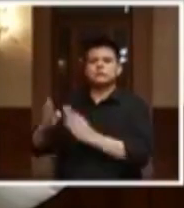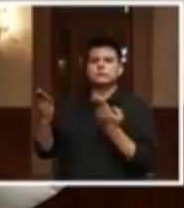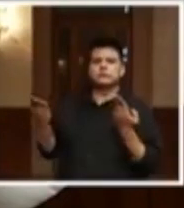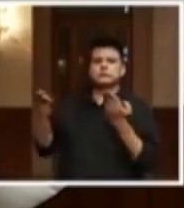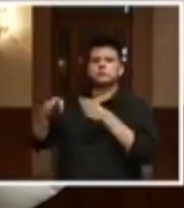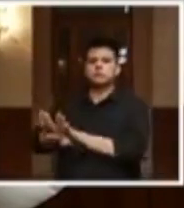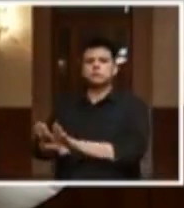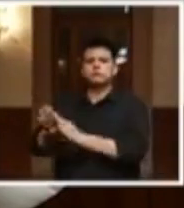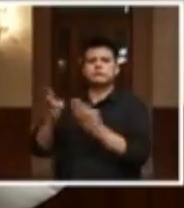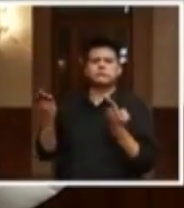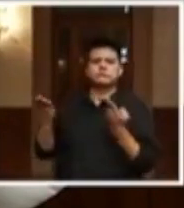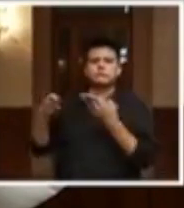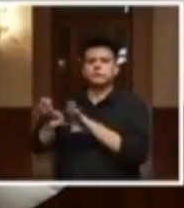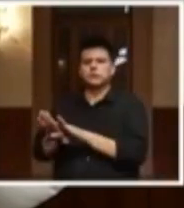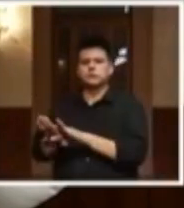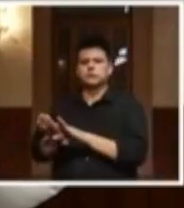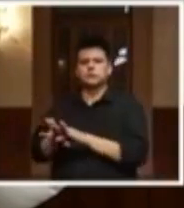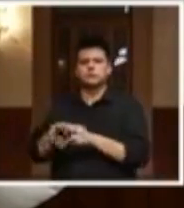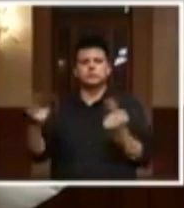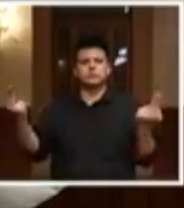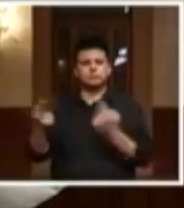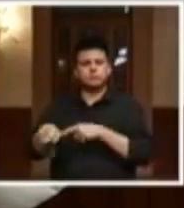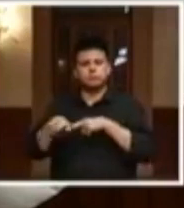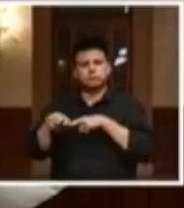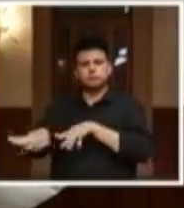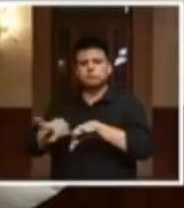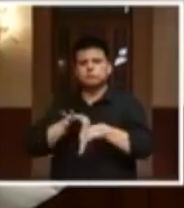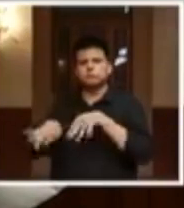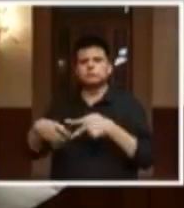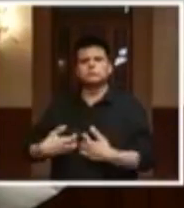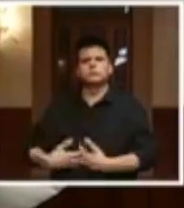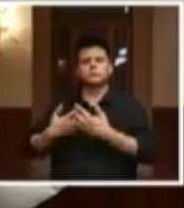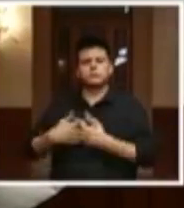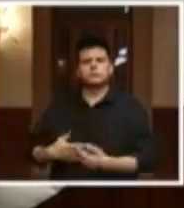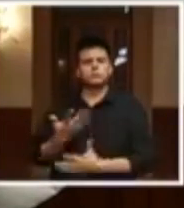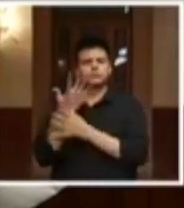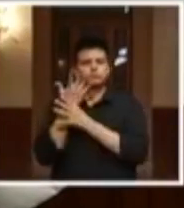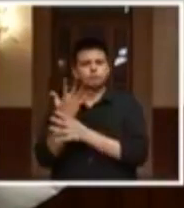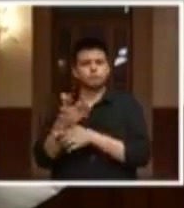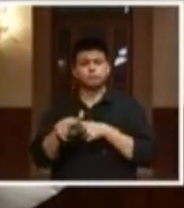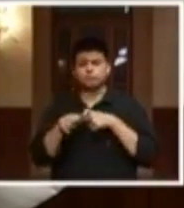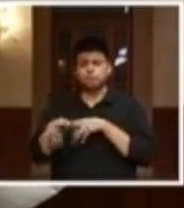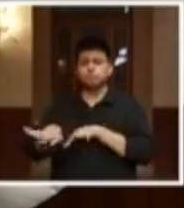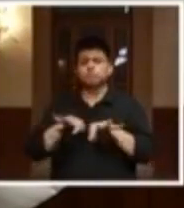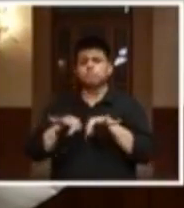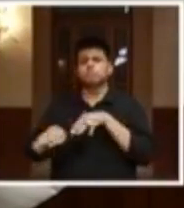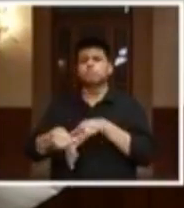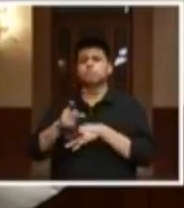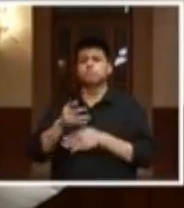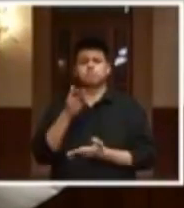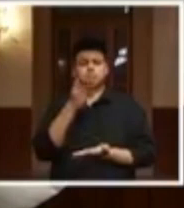cerrando. Las esenciales dice que pueden seguir laborando, pero que se limitará